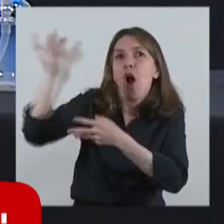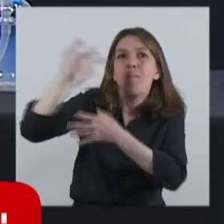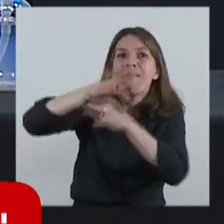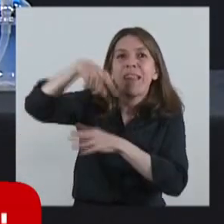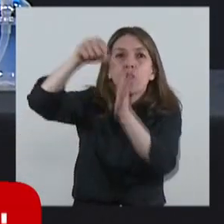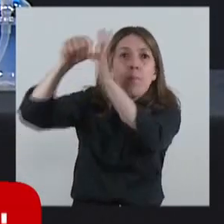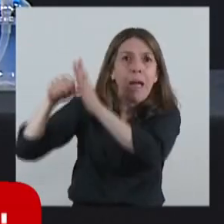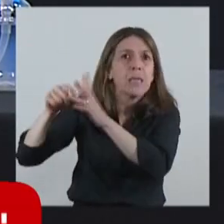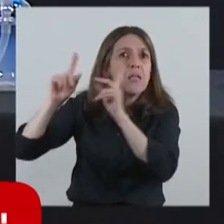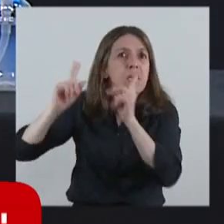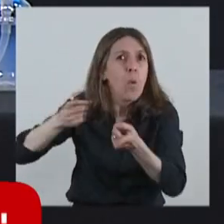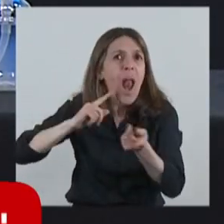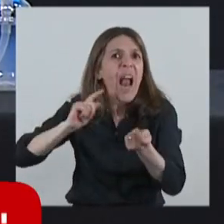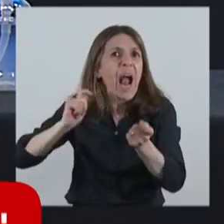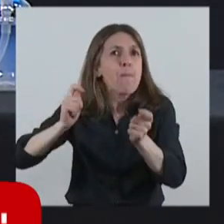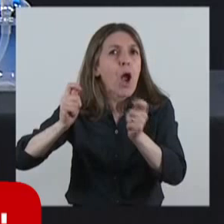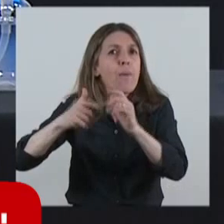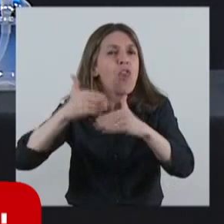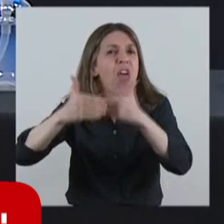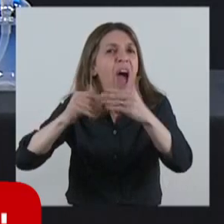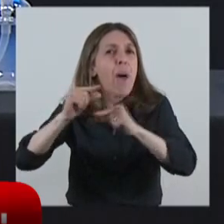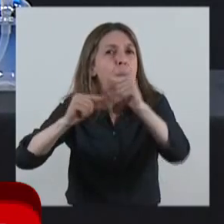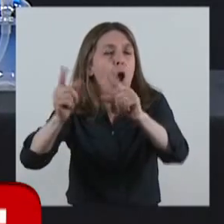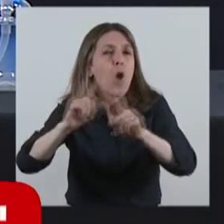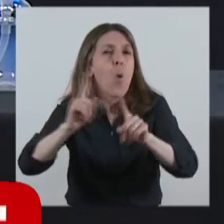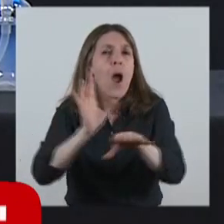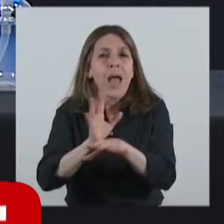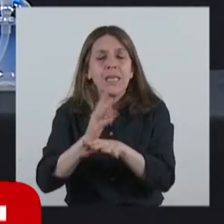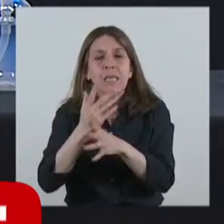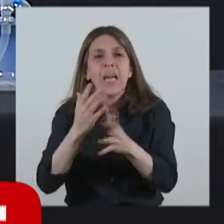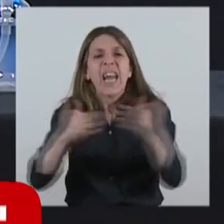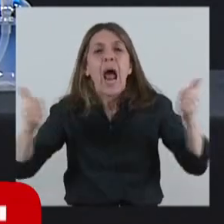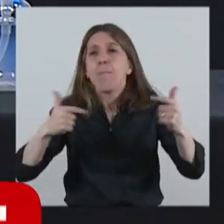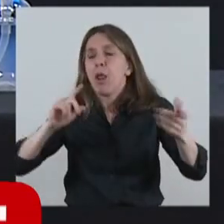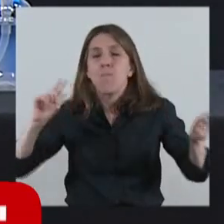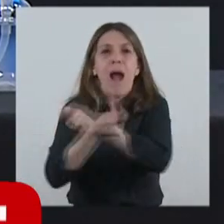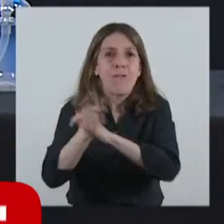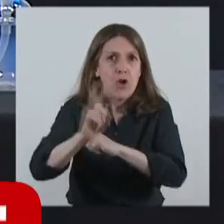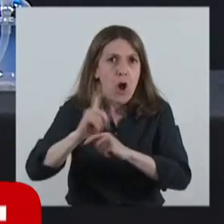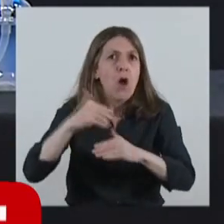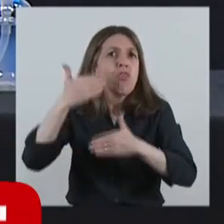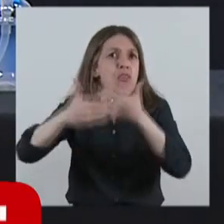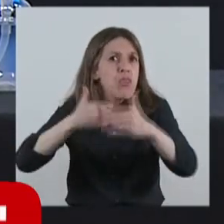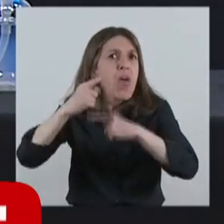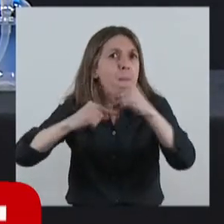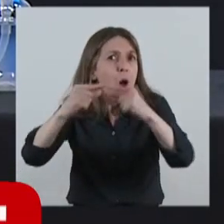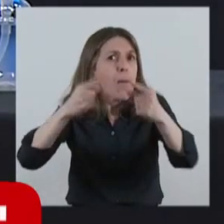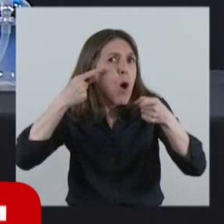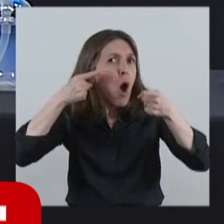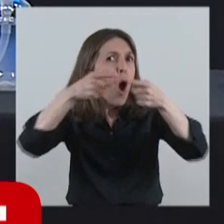una forma gradual y los efectos no se ven de un día para otro, pero proyectamos que se vaya en la dirección correcta.